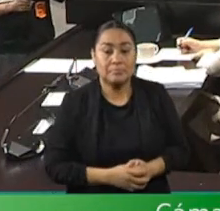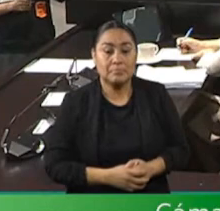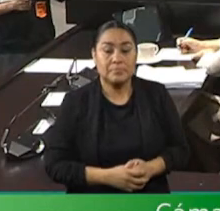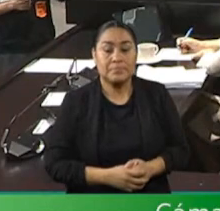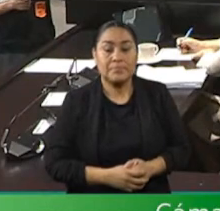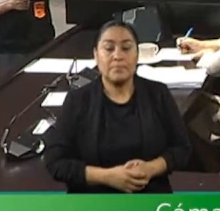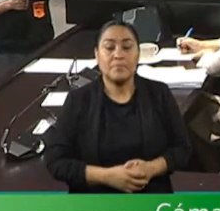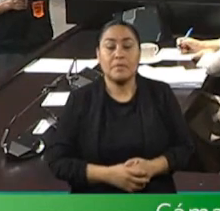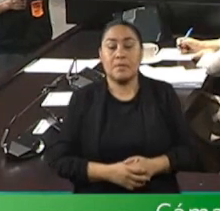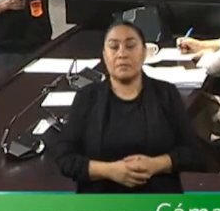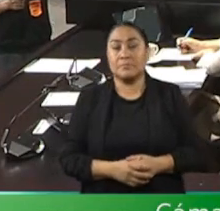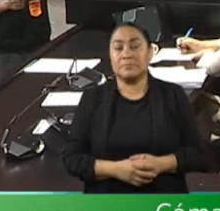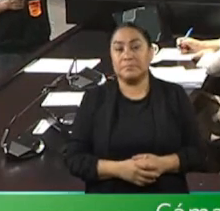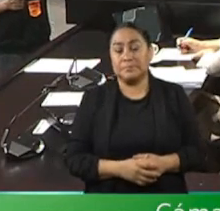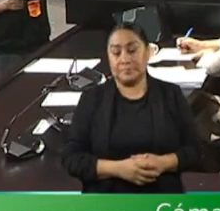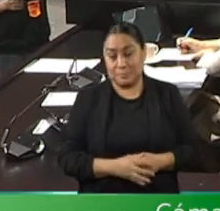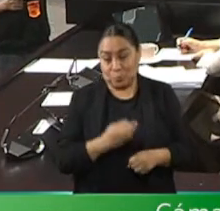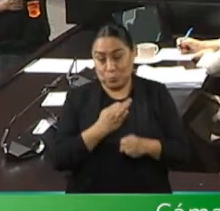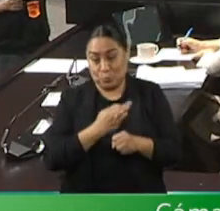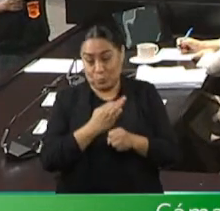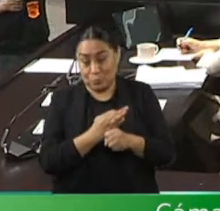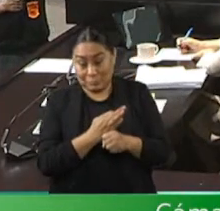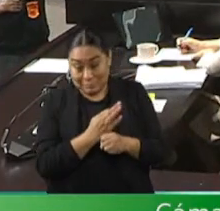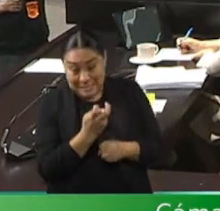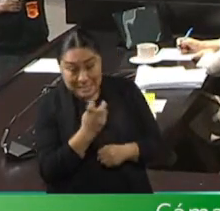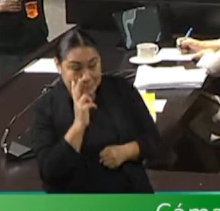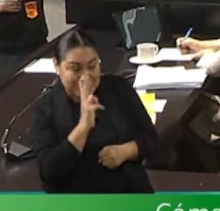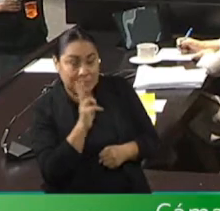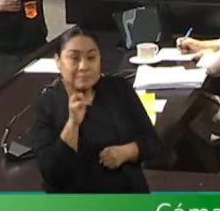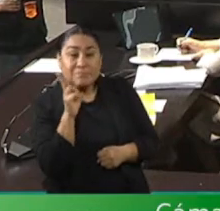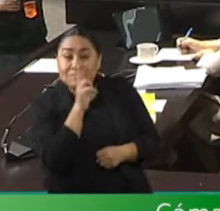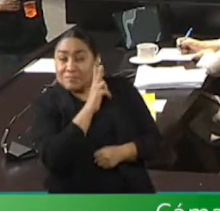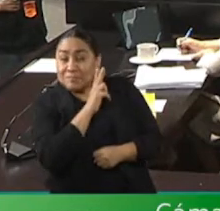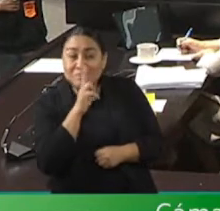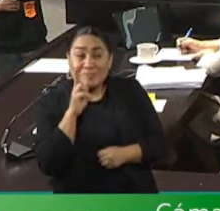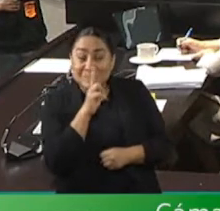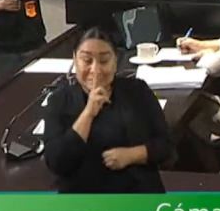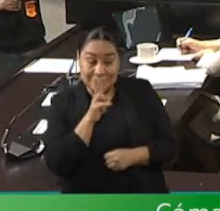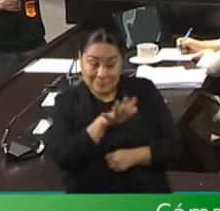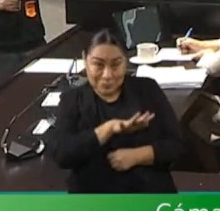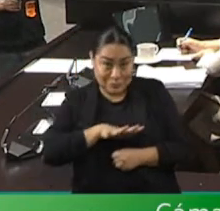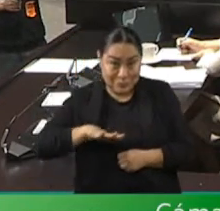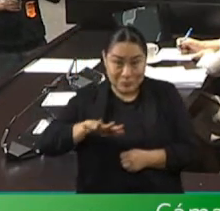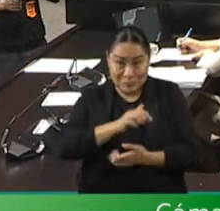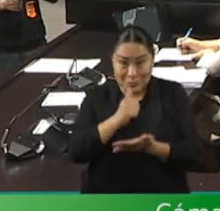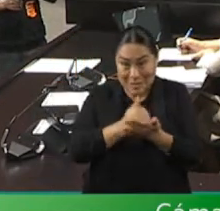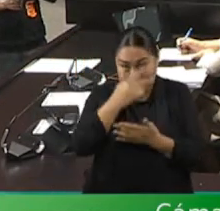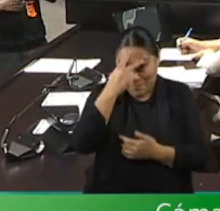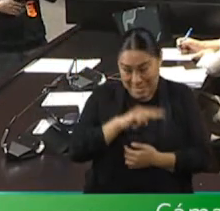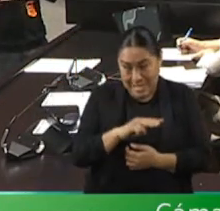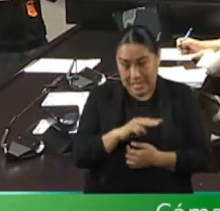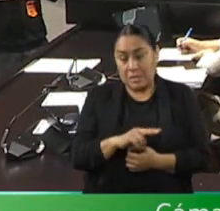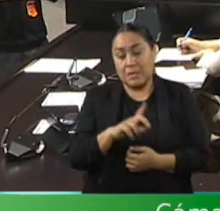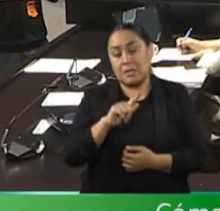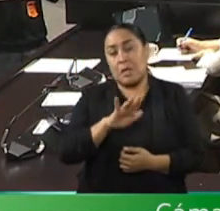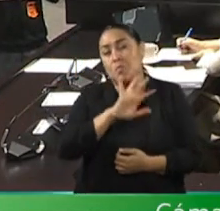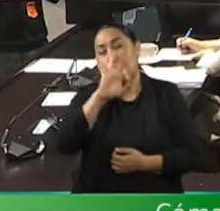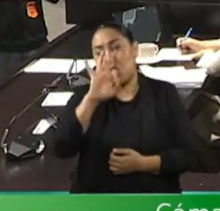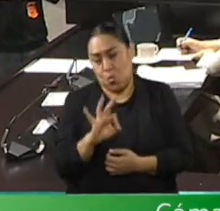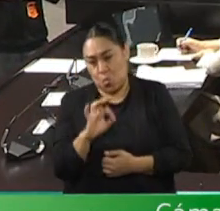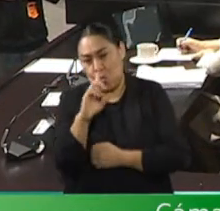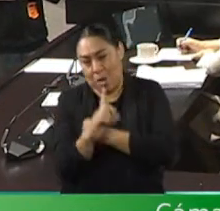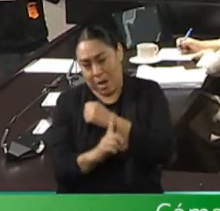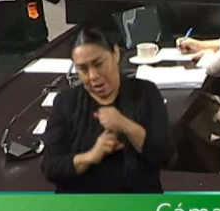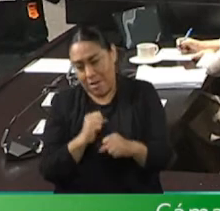Así se ve el aire concentrado que respiramos en la Ciudad de México el 77% de los días del año, ocasionando